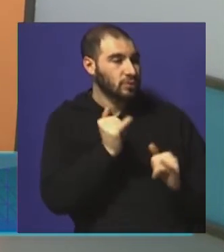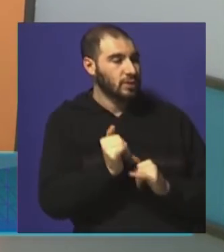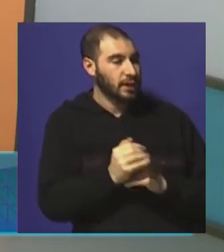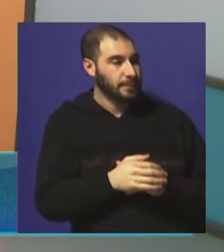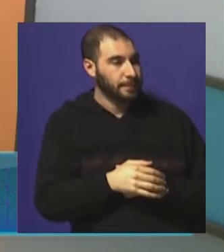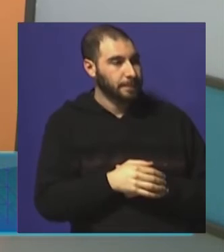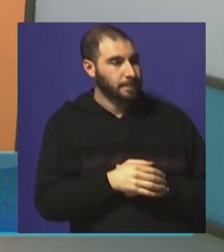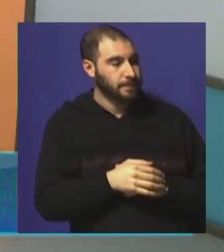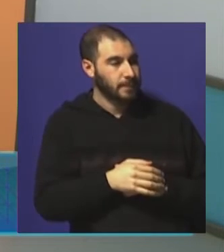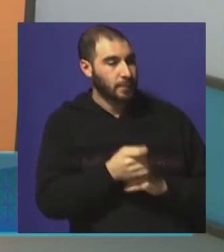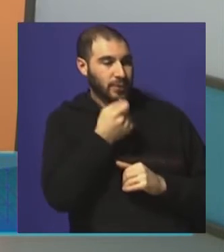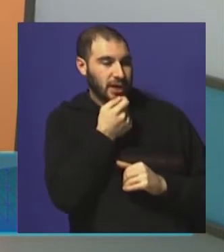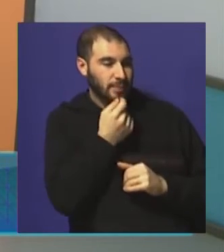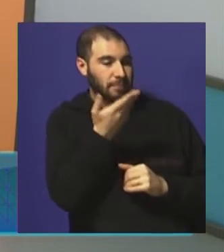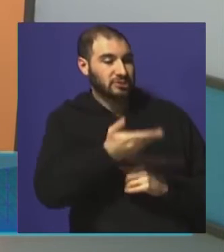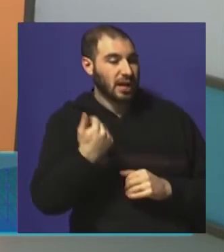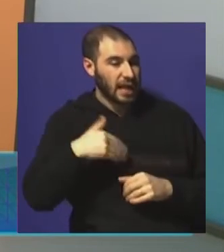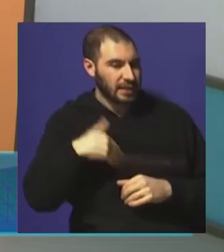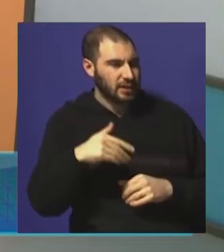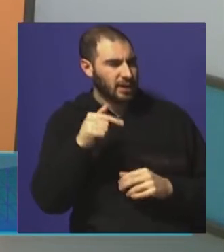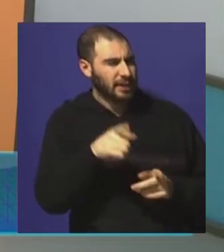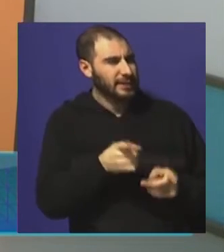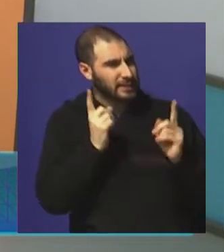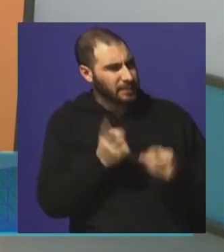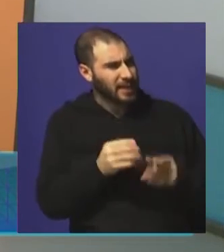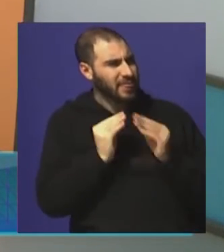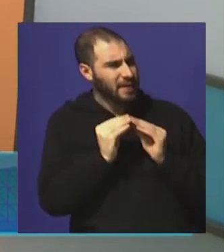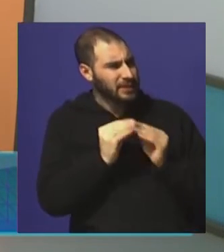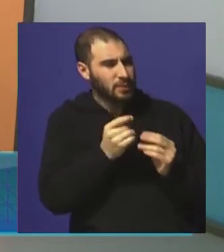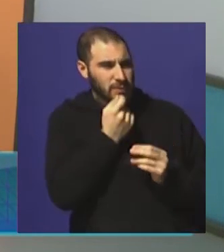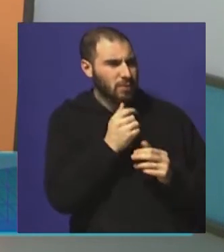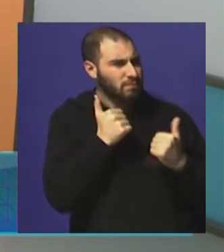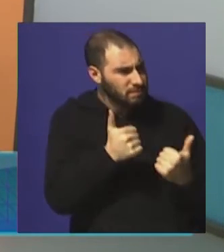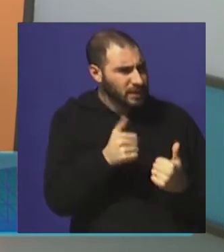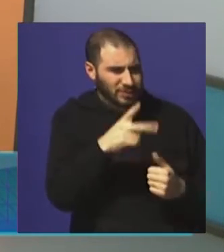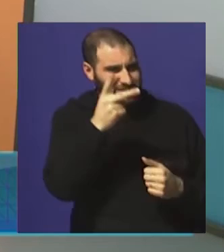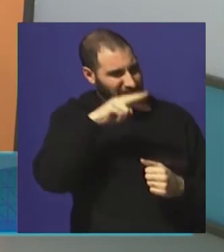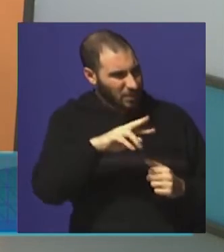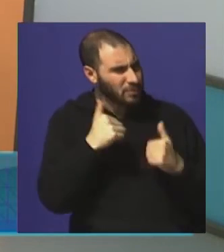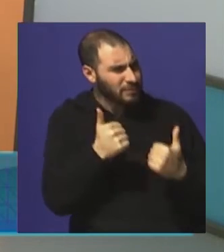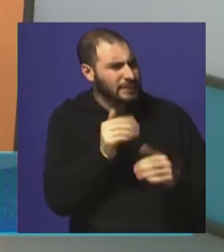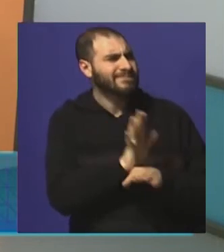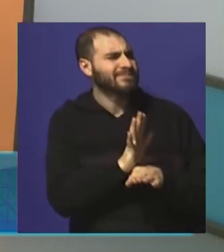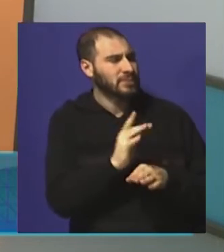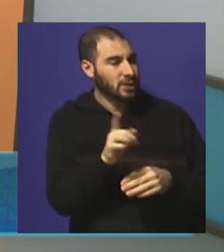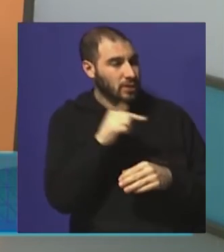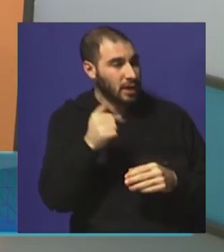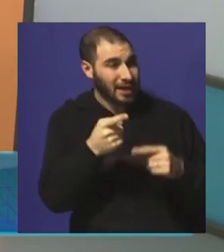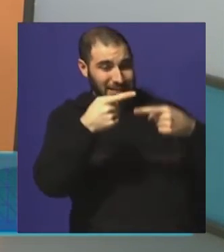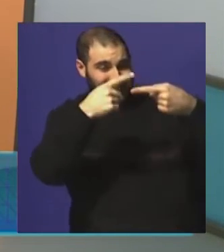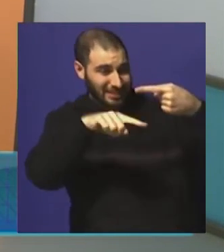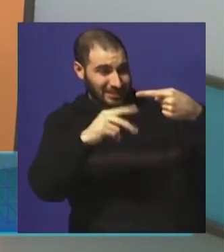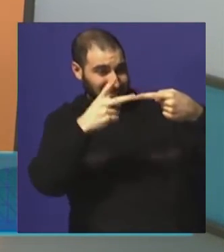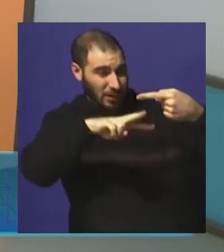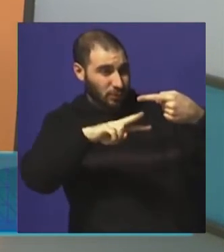ver con que si los argentinos nos merecemos también debatir si está bueno salir segundo, en el sentido de que estamos ahí en el pedestal, digamos,